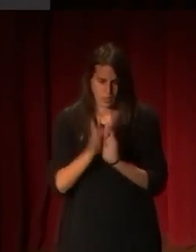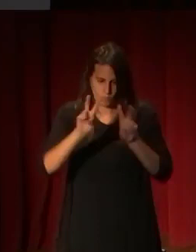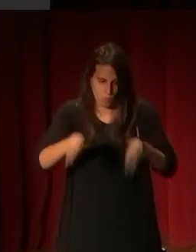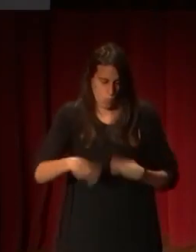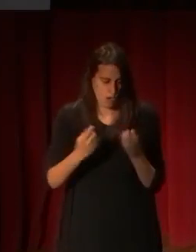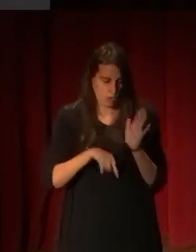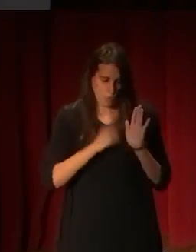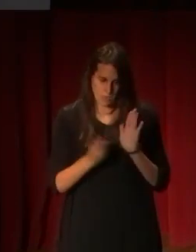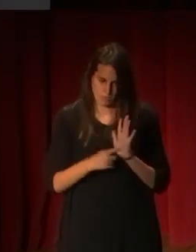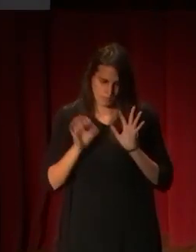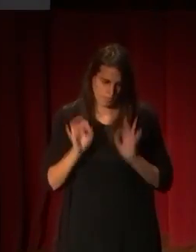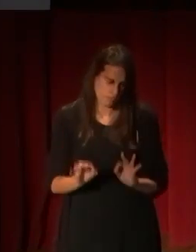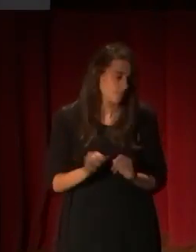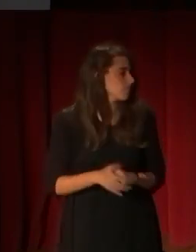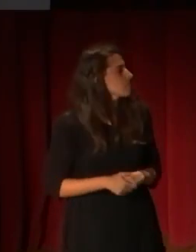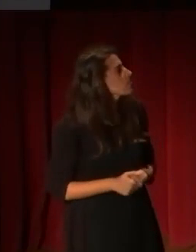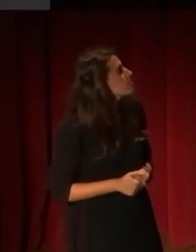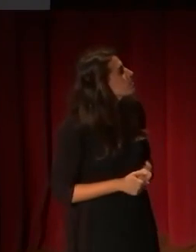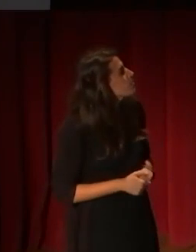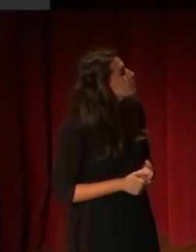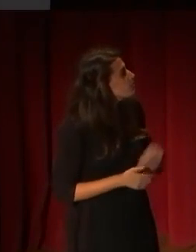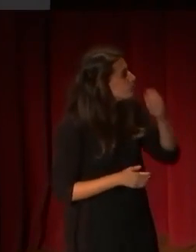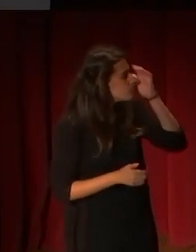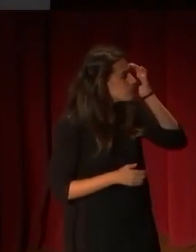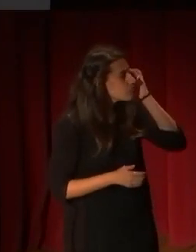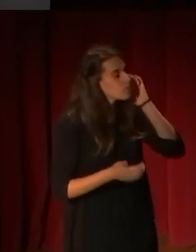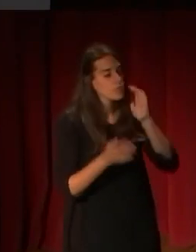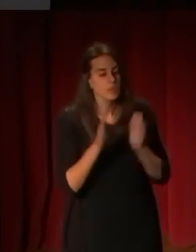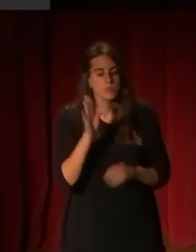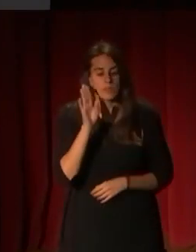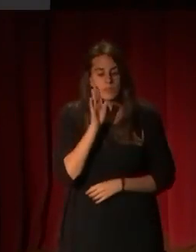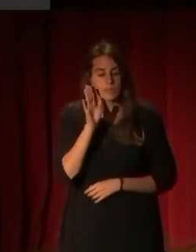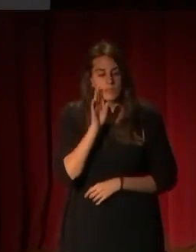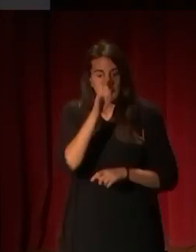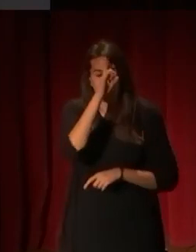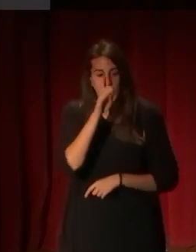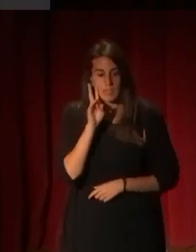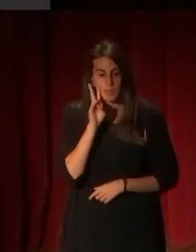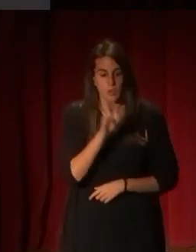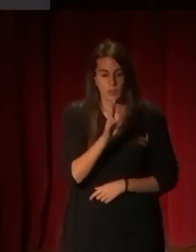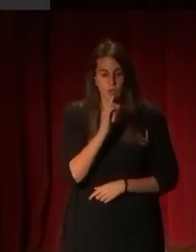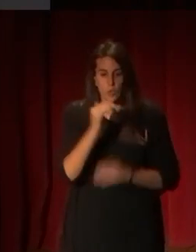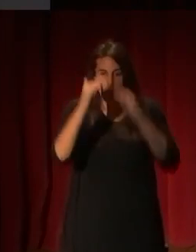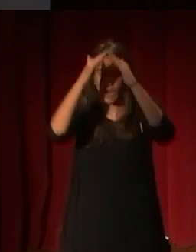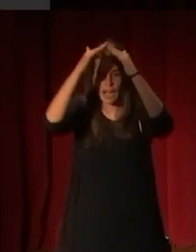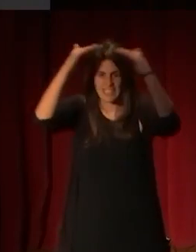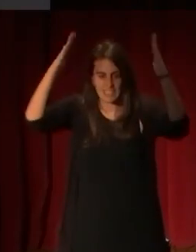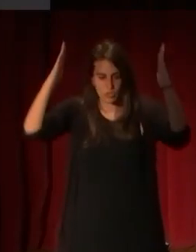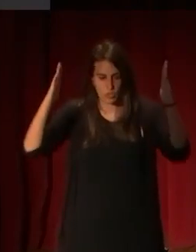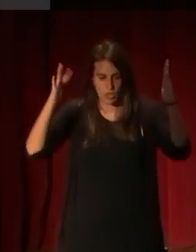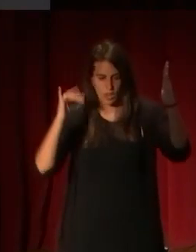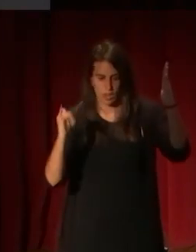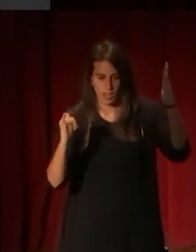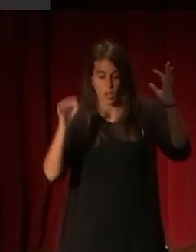reconstrucción si se fijan en las imágenes anteriores la casa de la panadería tiene como un altillo que